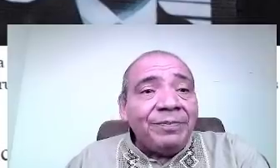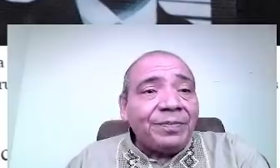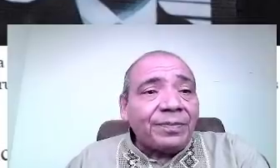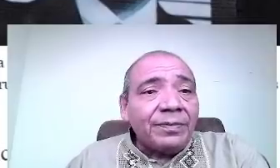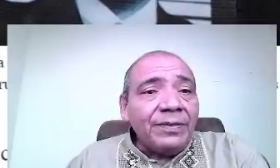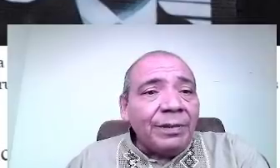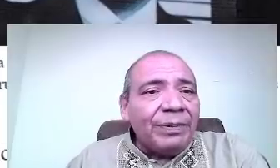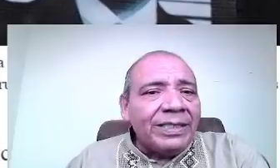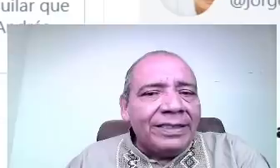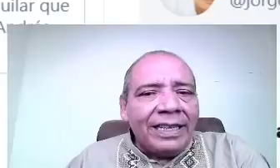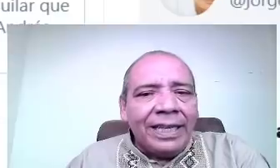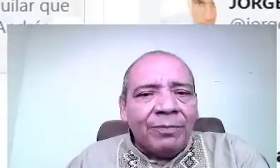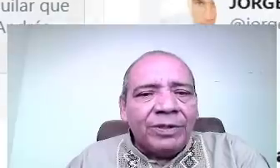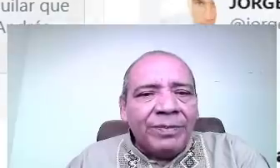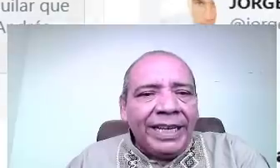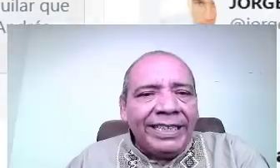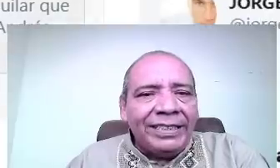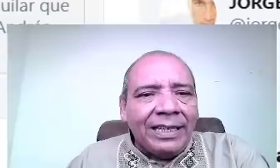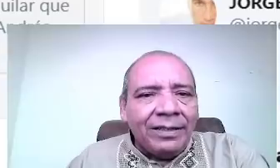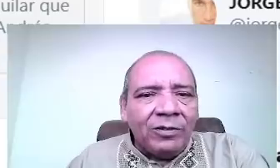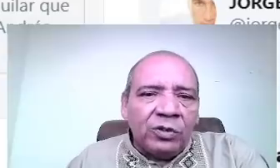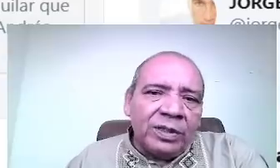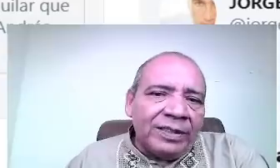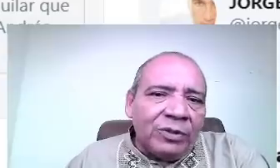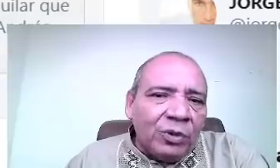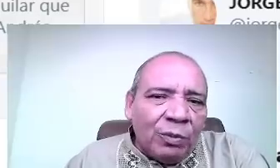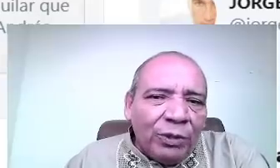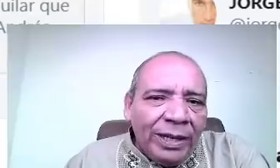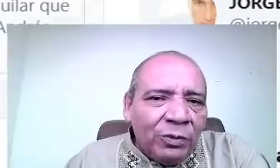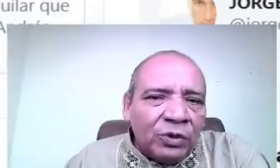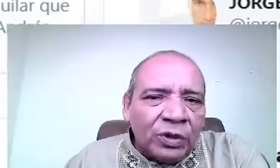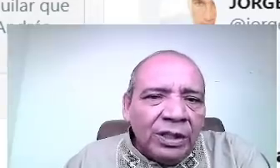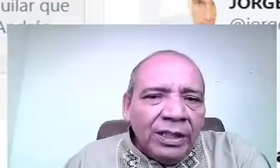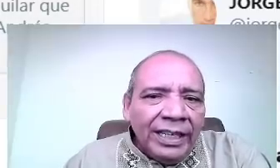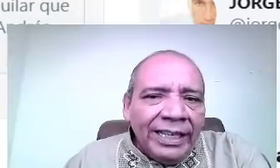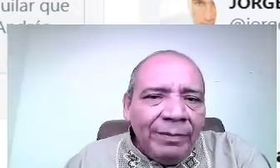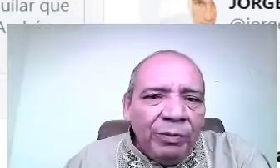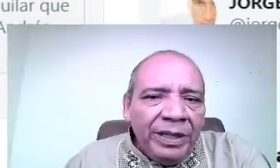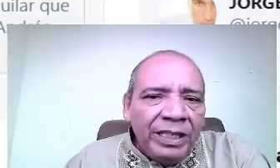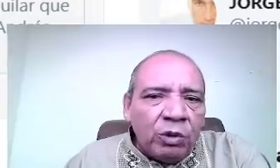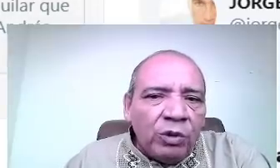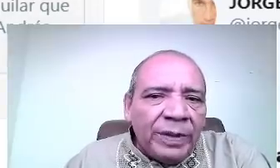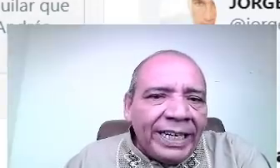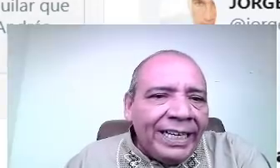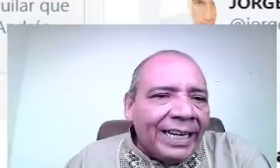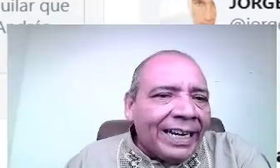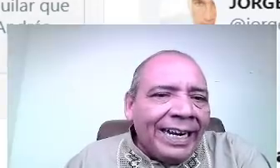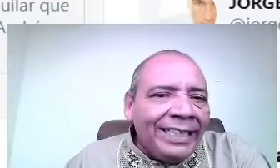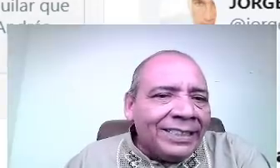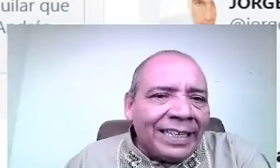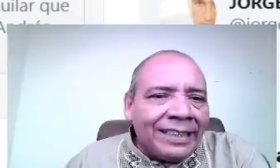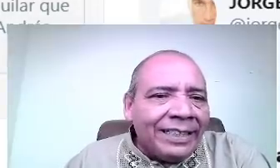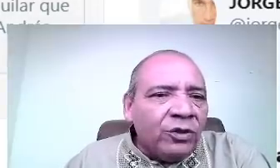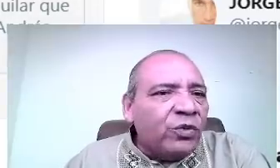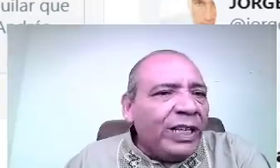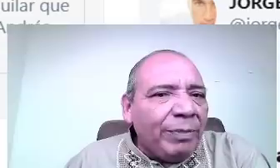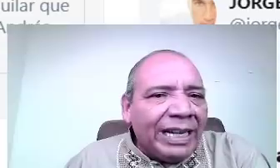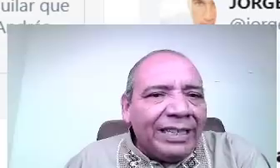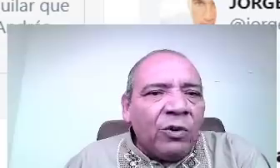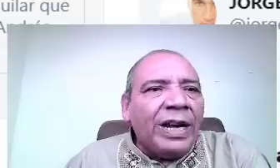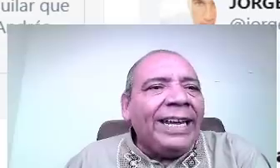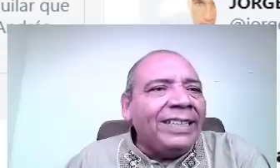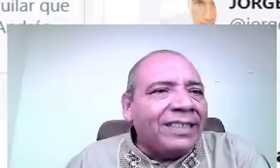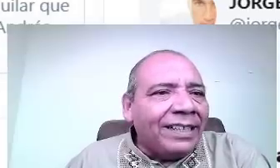permítame presentarle que, pues mire, ahí están los... No podemos. Ministro Luis María Aguilar, hay que estar atentos.